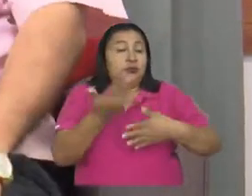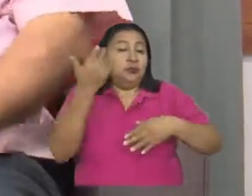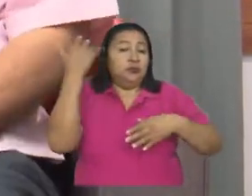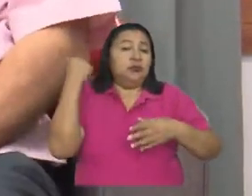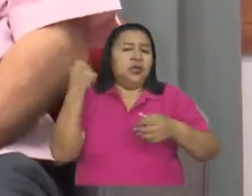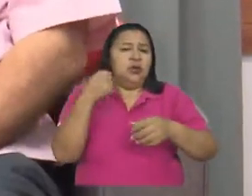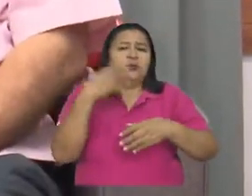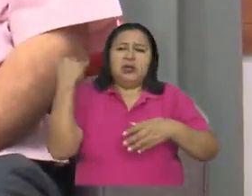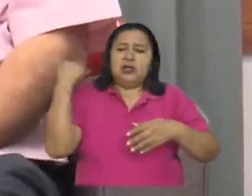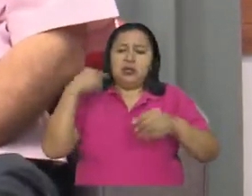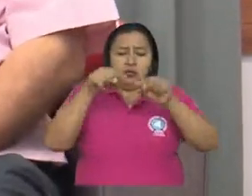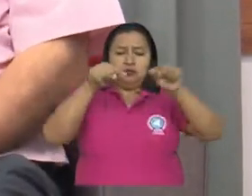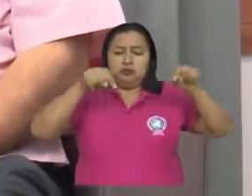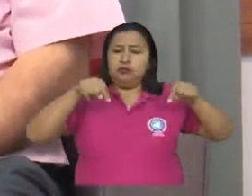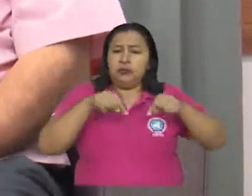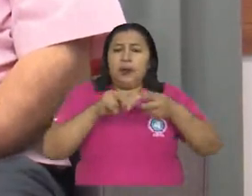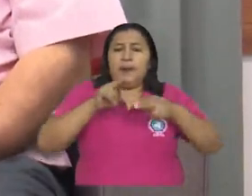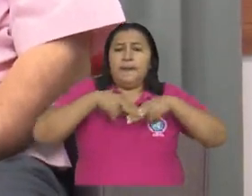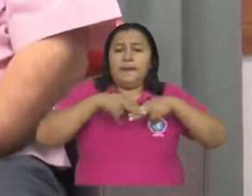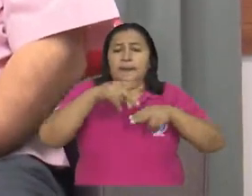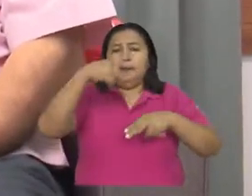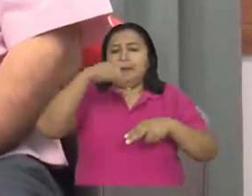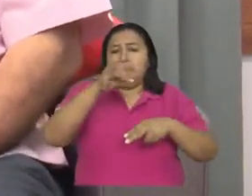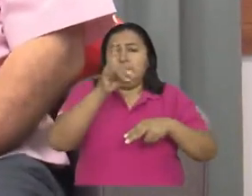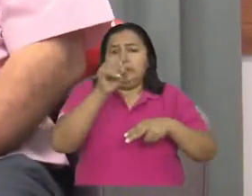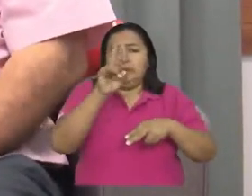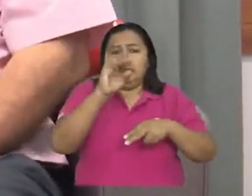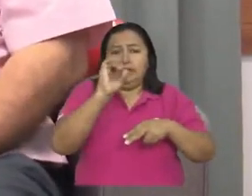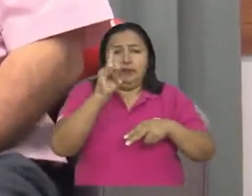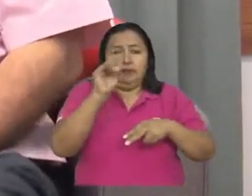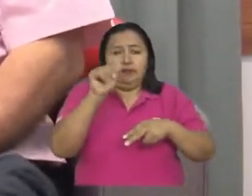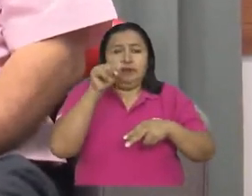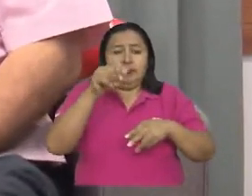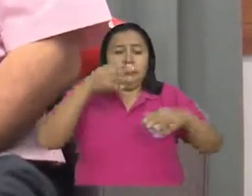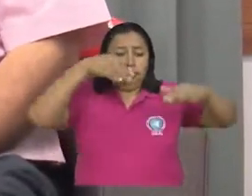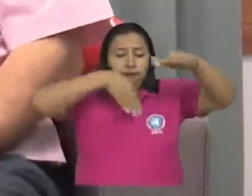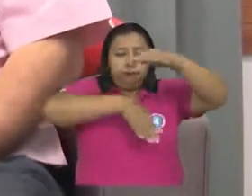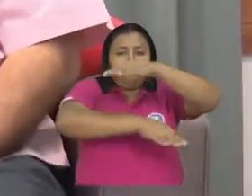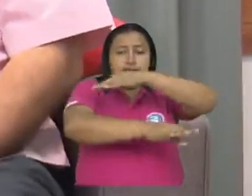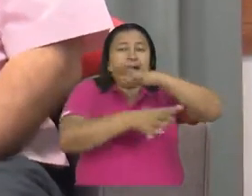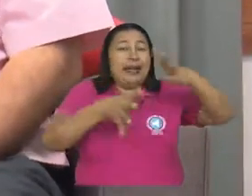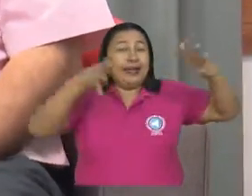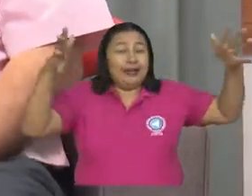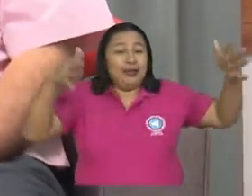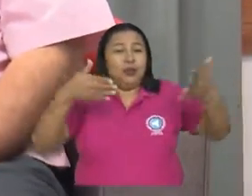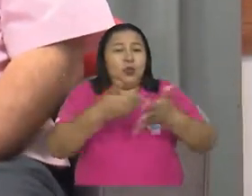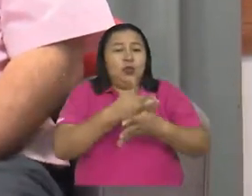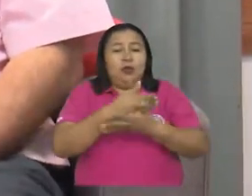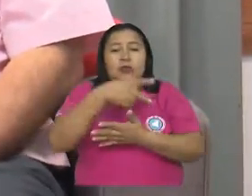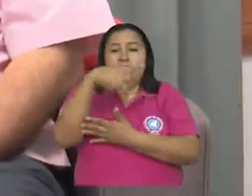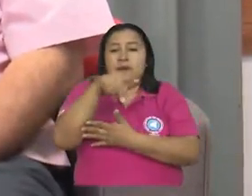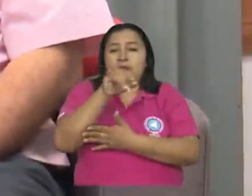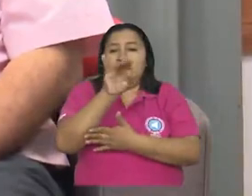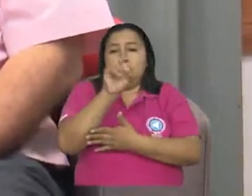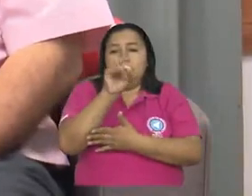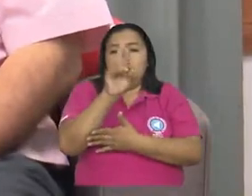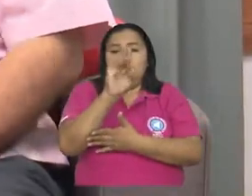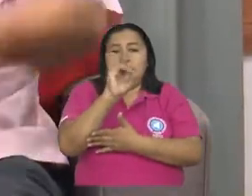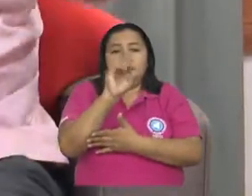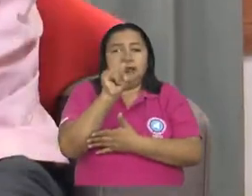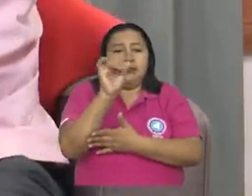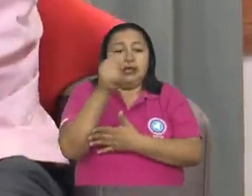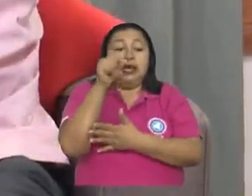en la antigua zona del Parque Las Piedrecitas, donde ahora está el paso a desnivel de Las Piedrecitas. Ahí están las